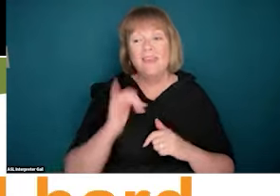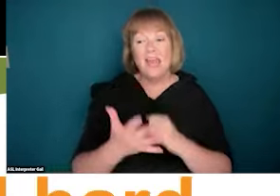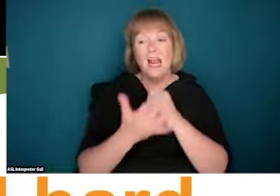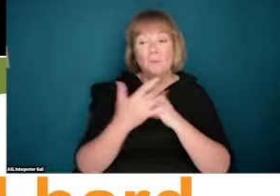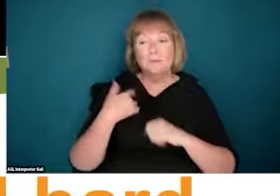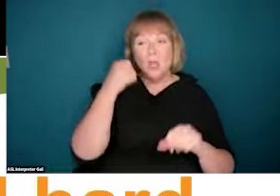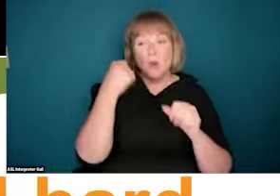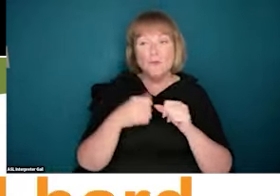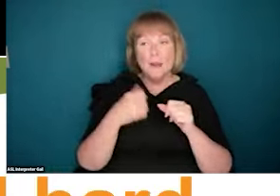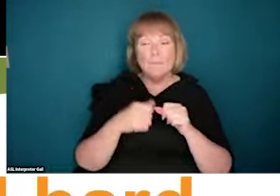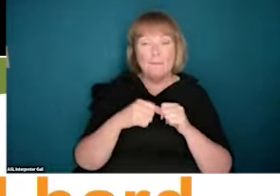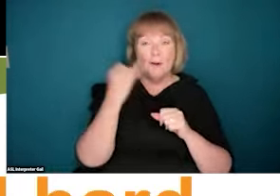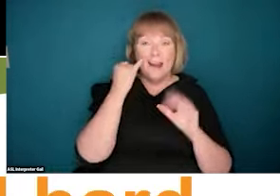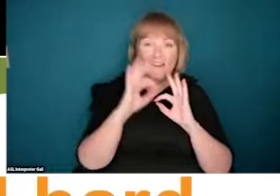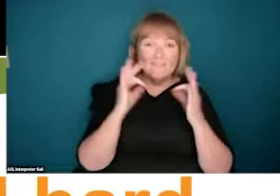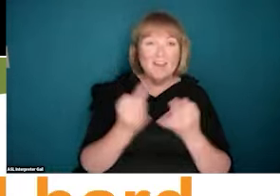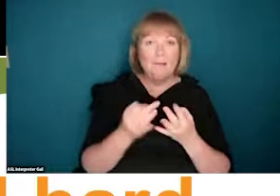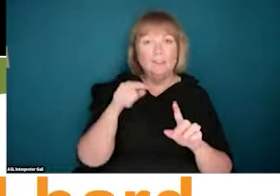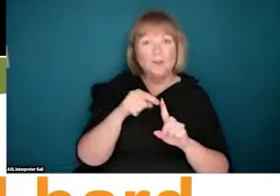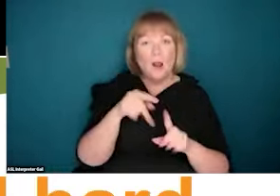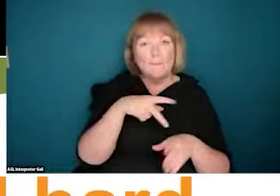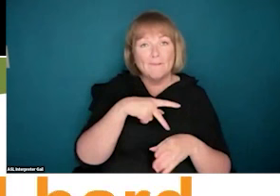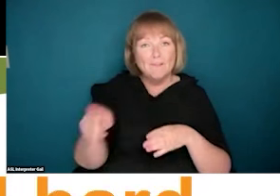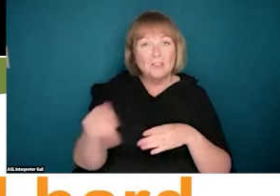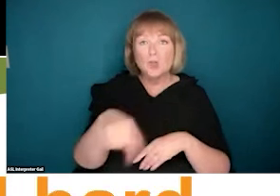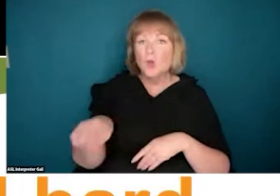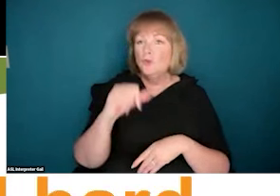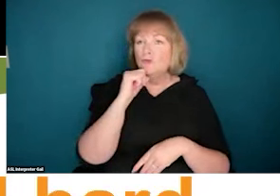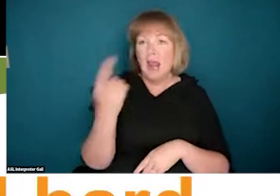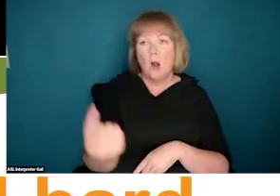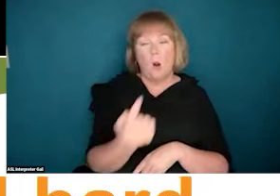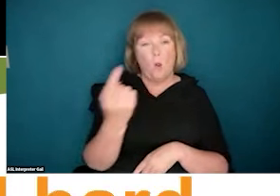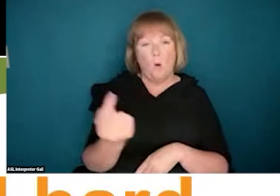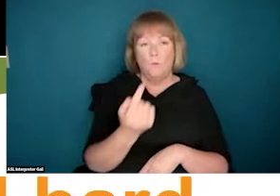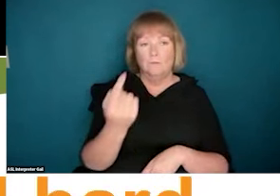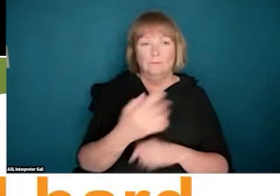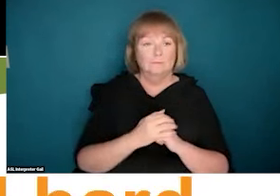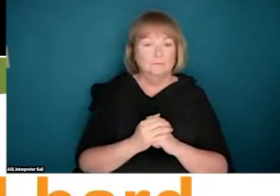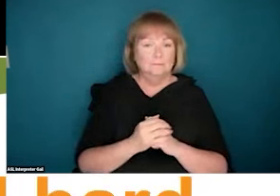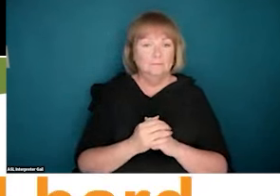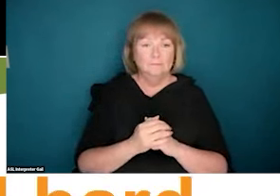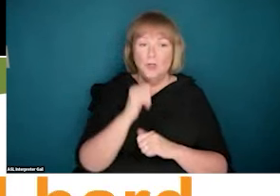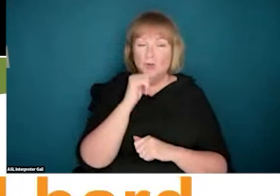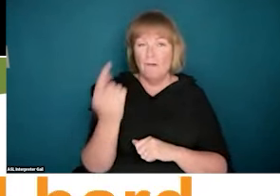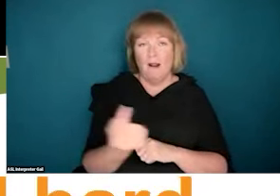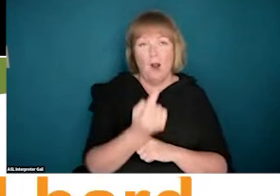muchas cosas que ocurren en ese momento de la vida. Para acordarles, o sea, para los profesionales, usted no